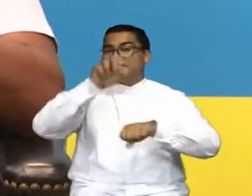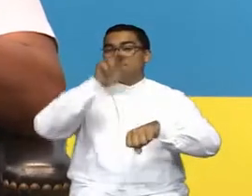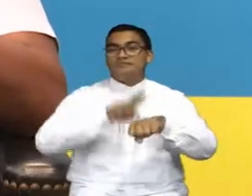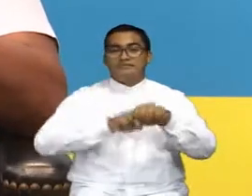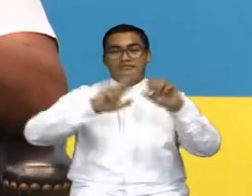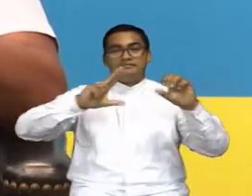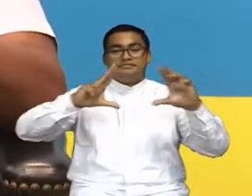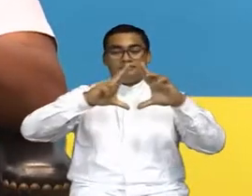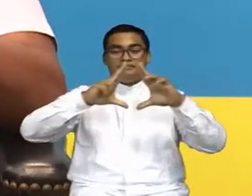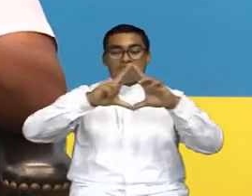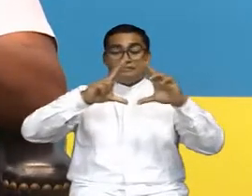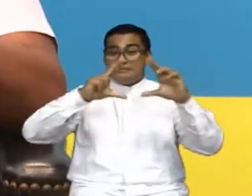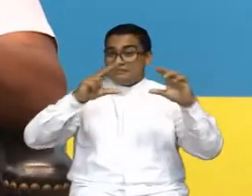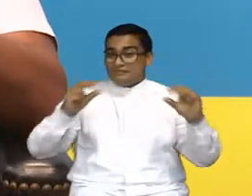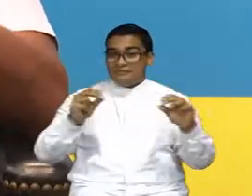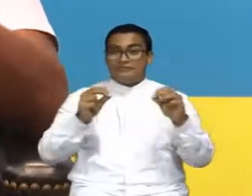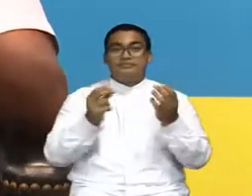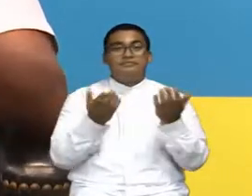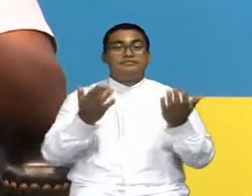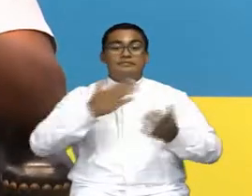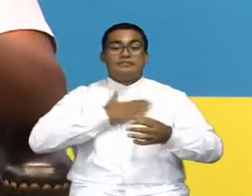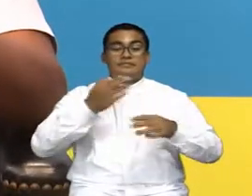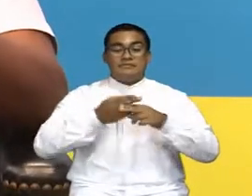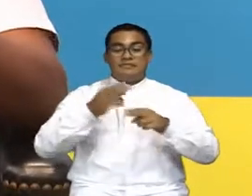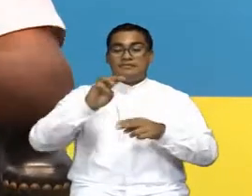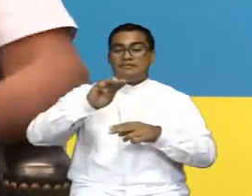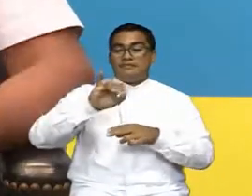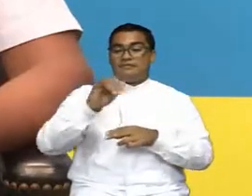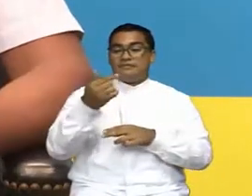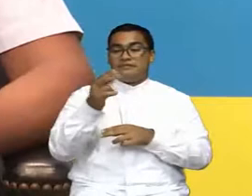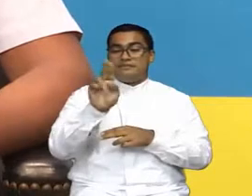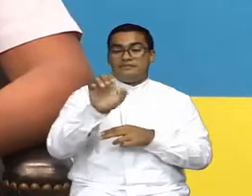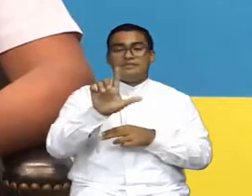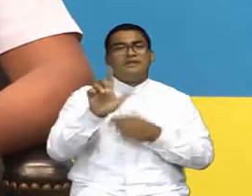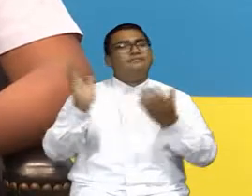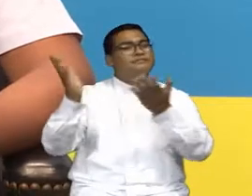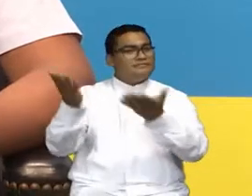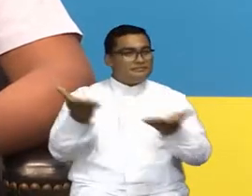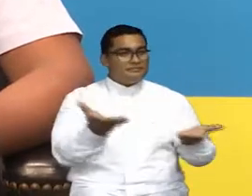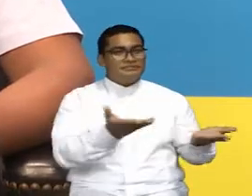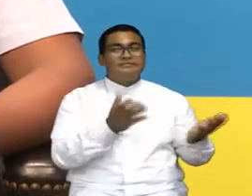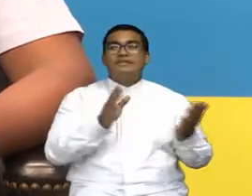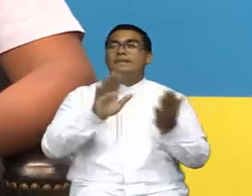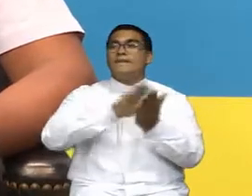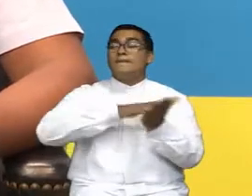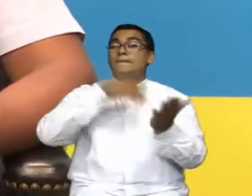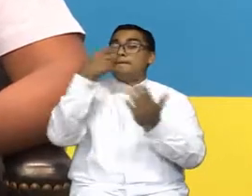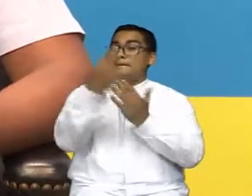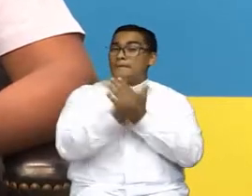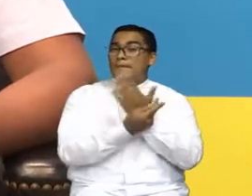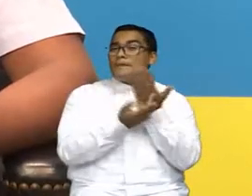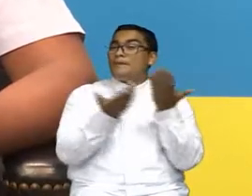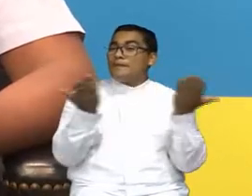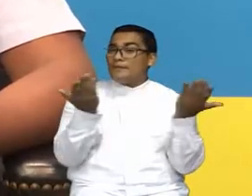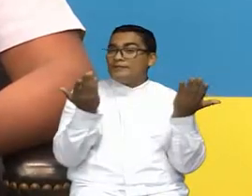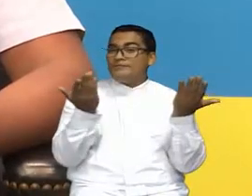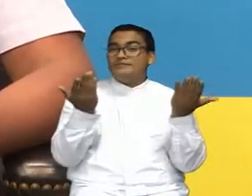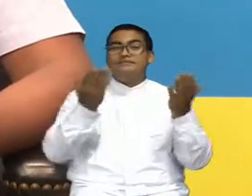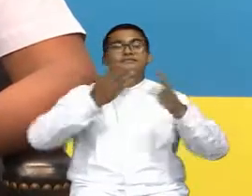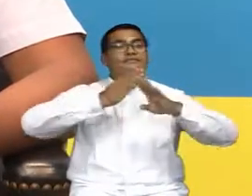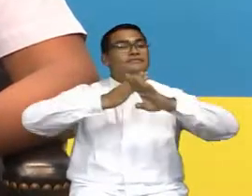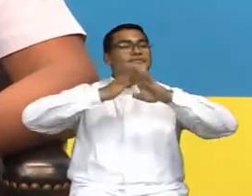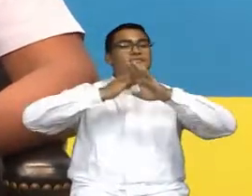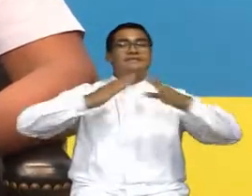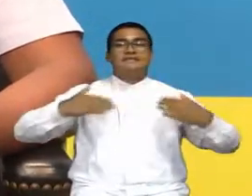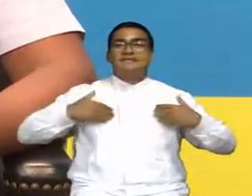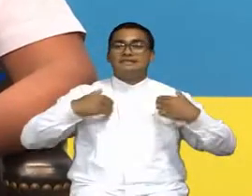parlamentario, el canal de la Asamblea Nacional. Soy Miguel Carranza Mena y les doy la bienvenida a un programa más de Prevenir es